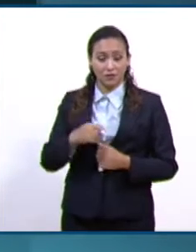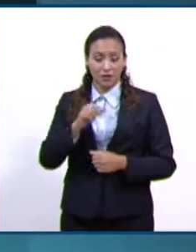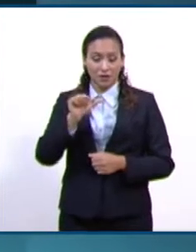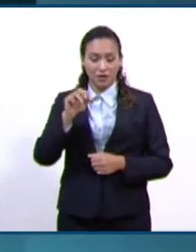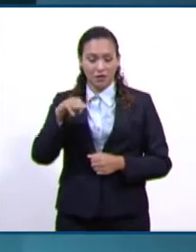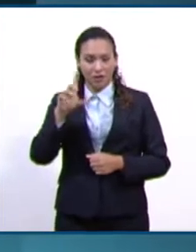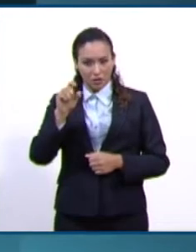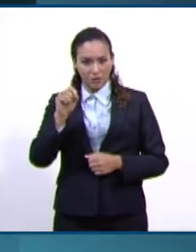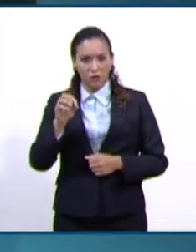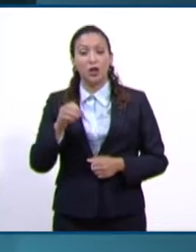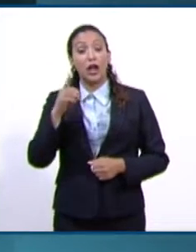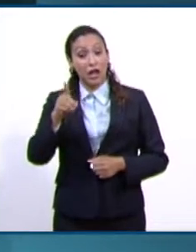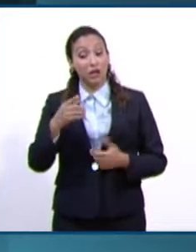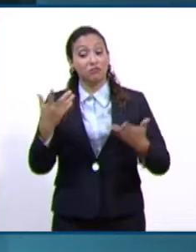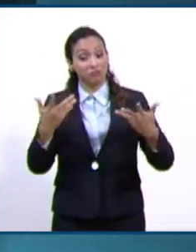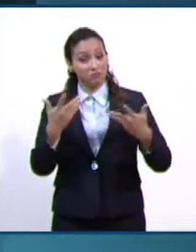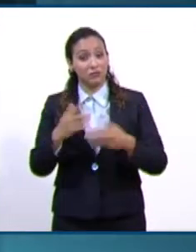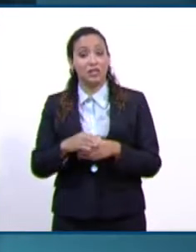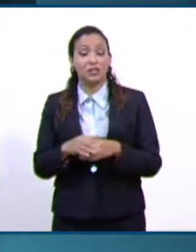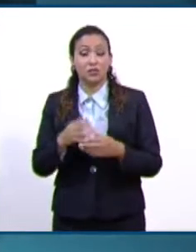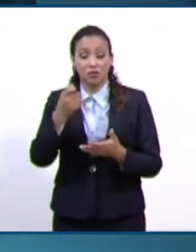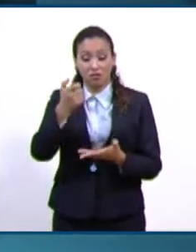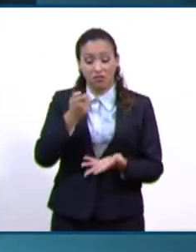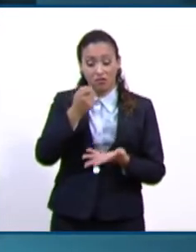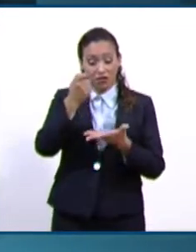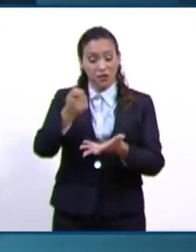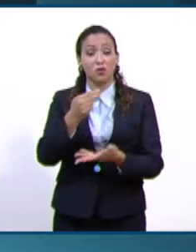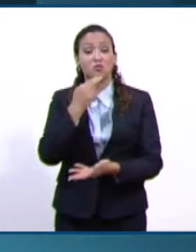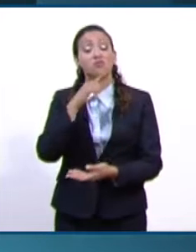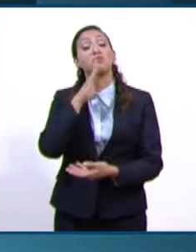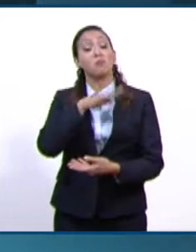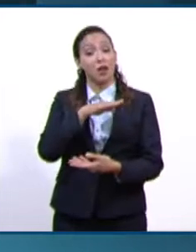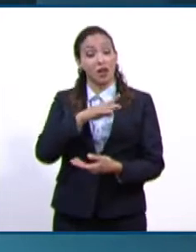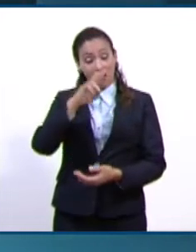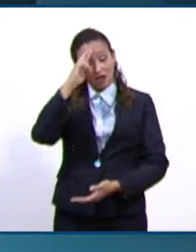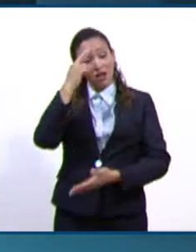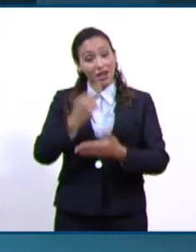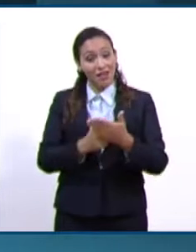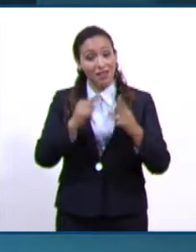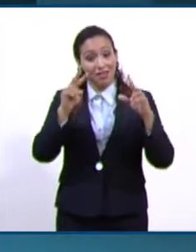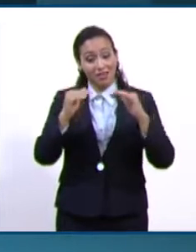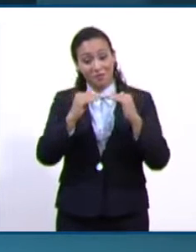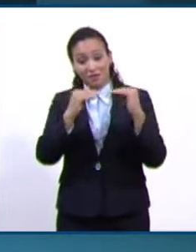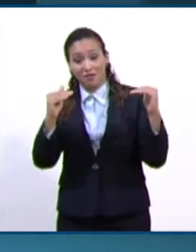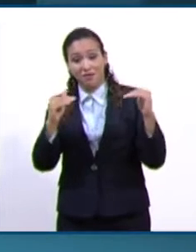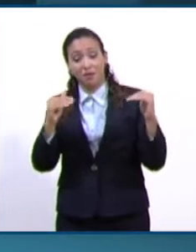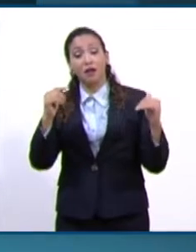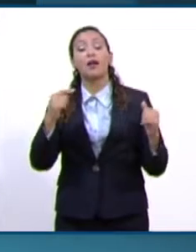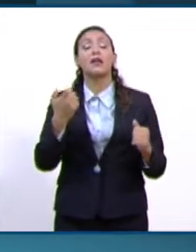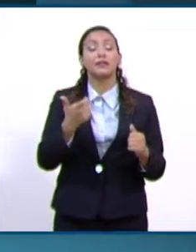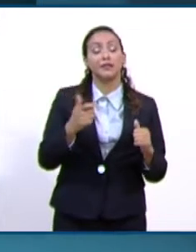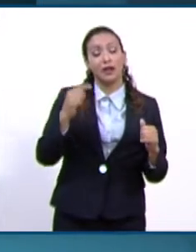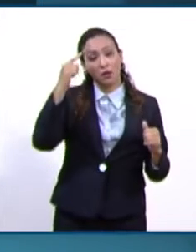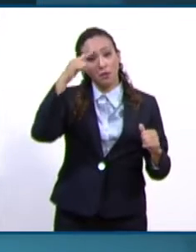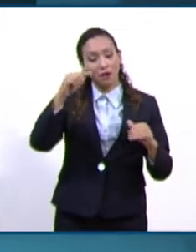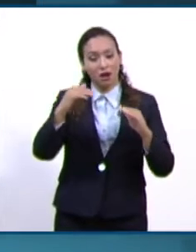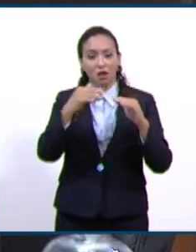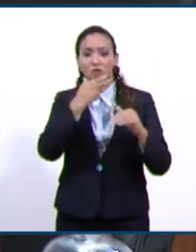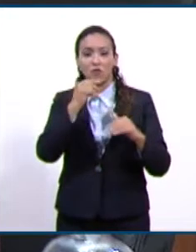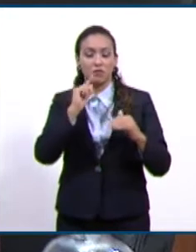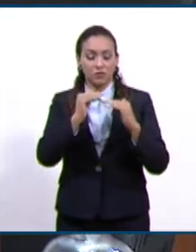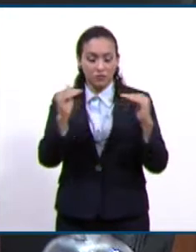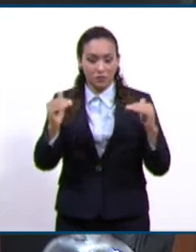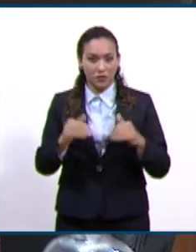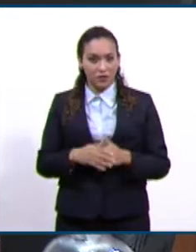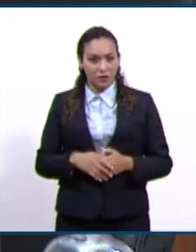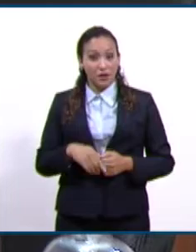promoción personalizada, uso de recursos públicos y vulneró los principios de imparcialidad, de neutralidad y equidad en el actual